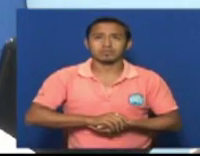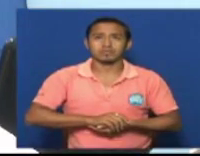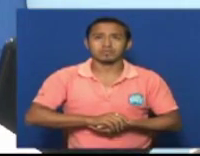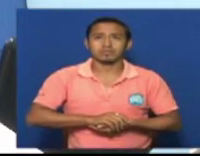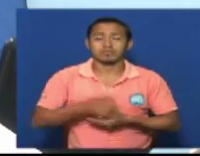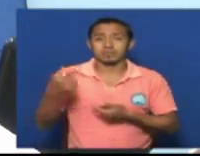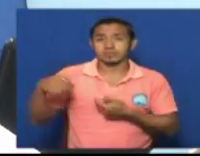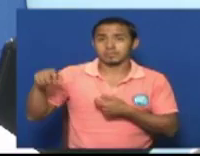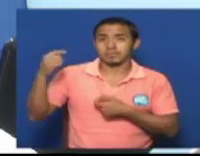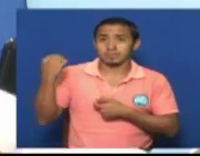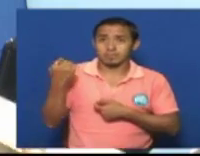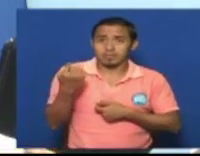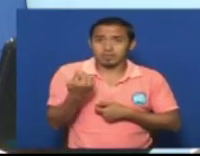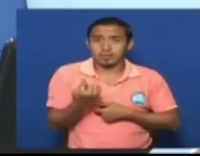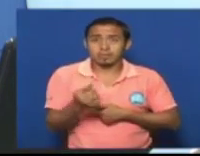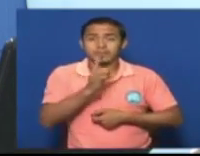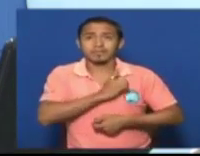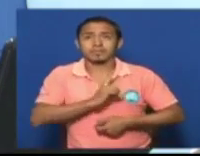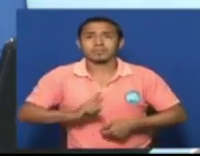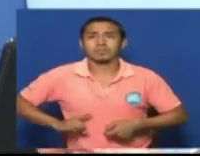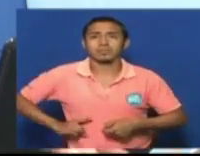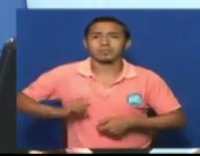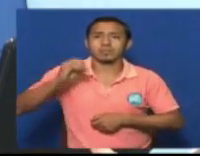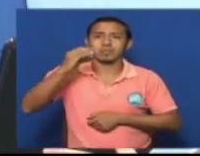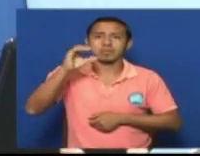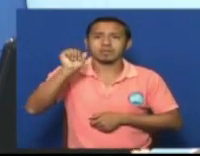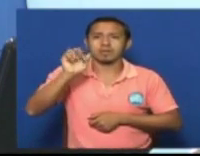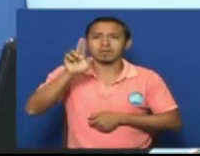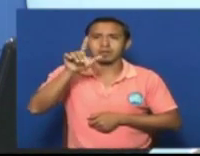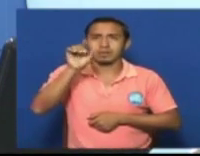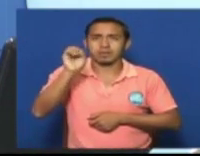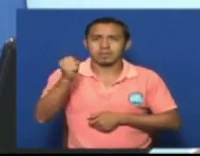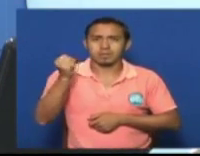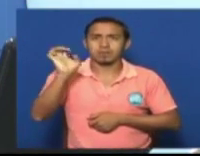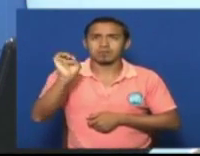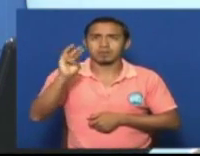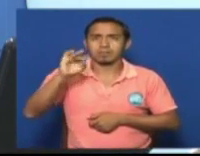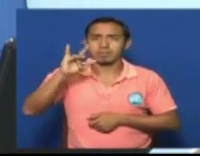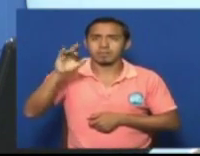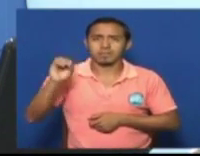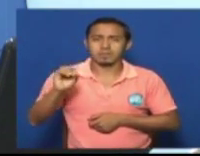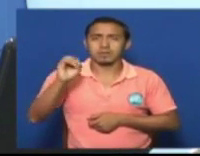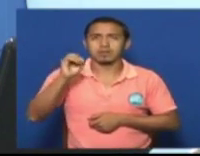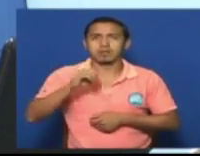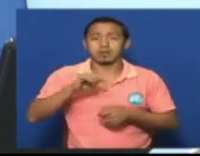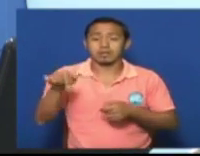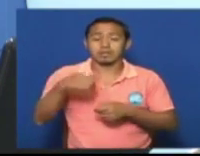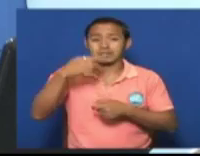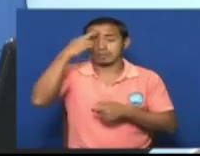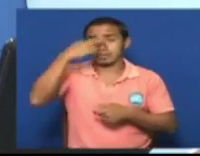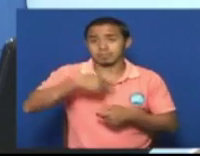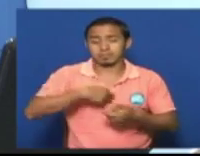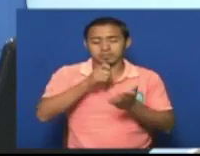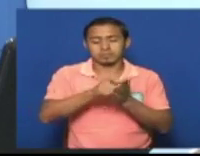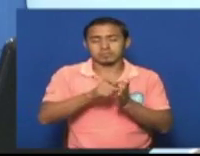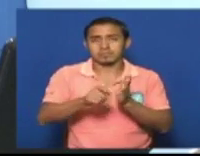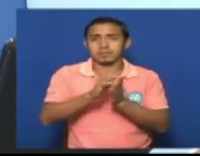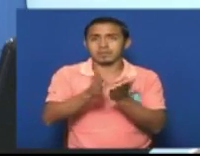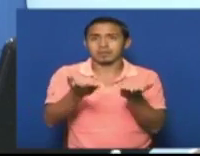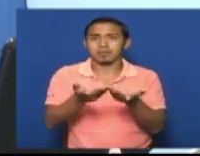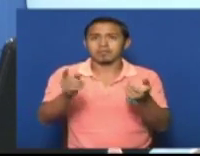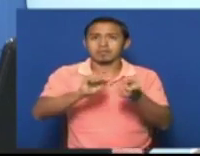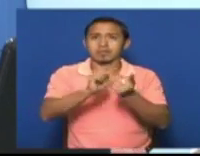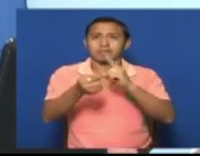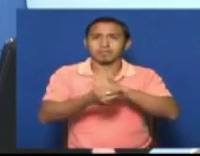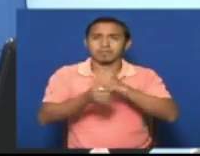conmigo se encuentra el diputado carlos emilio lópez él es el autor del libro adecuación de la convención